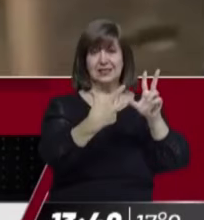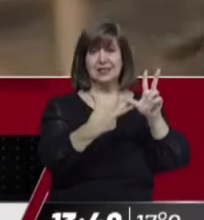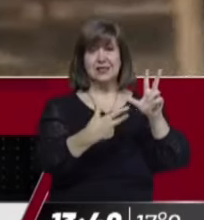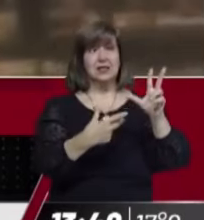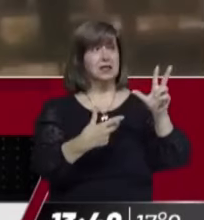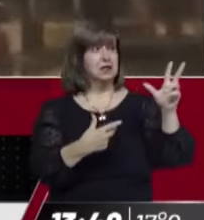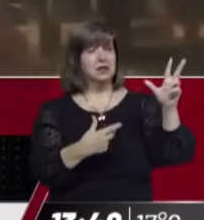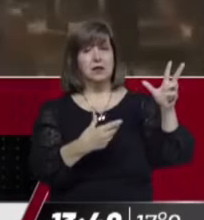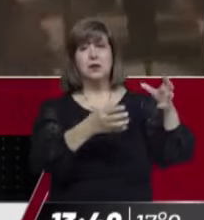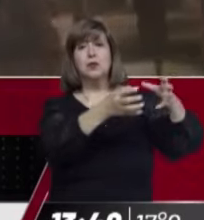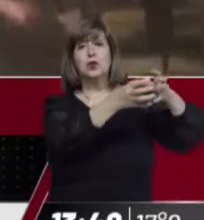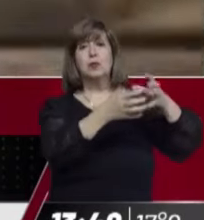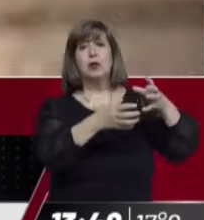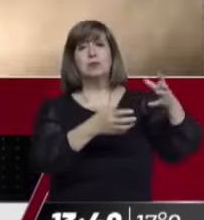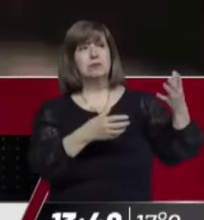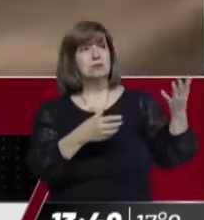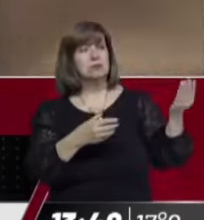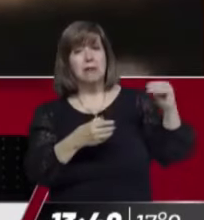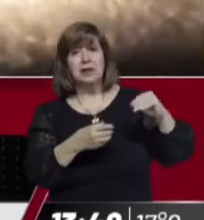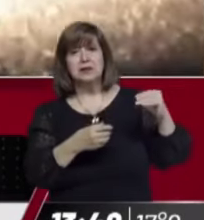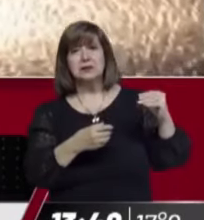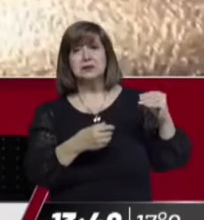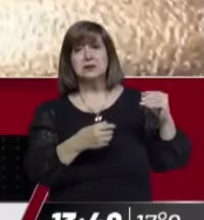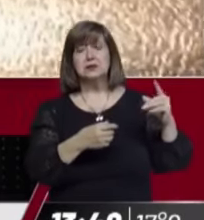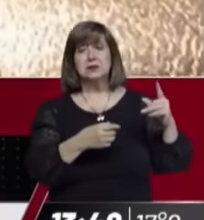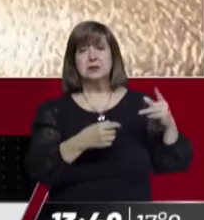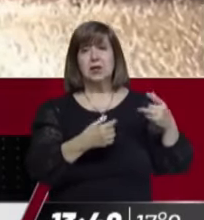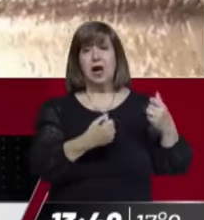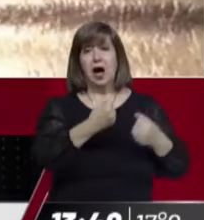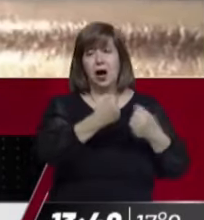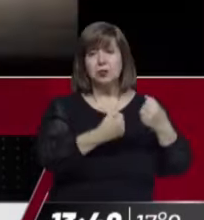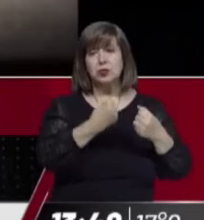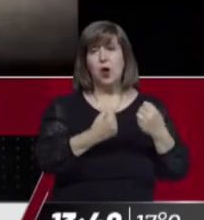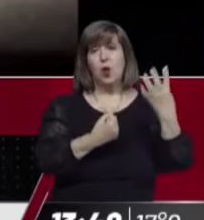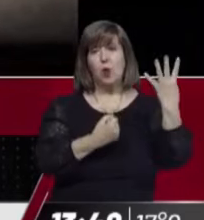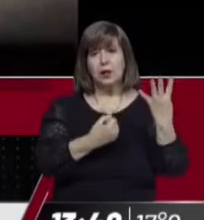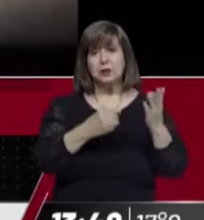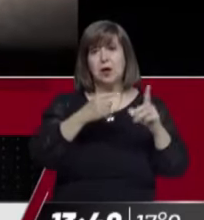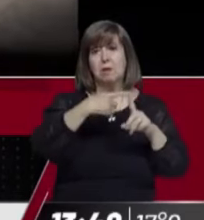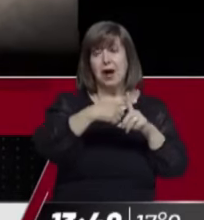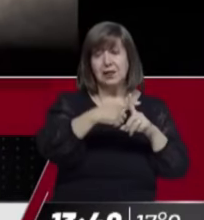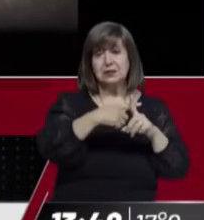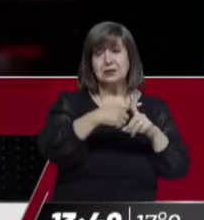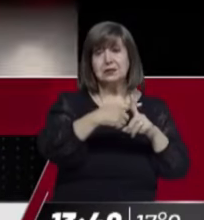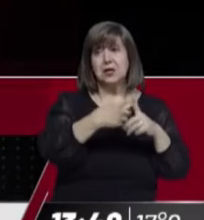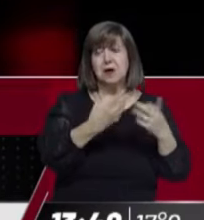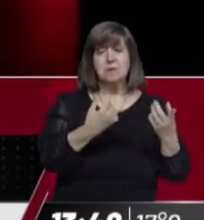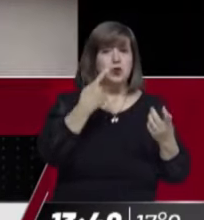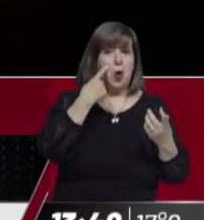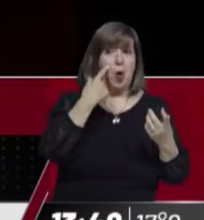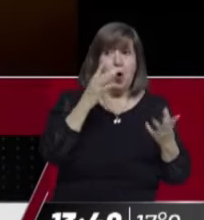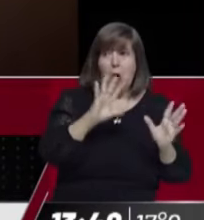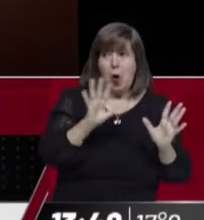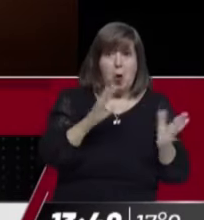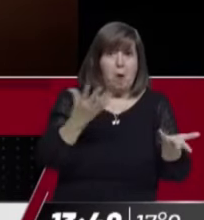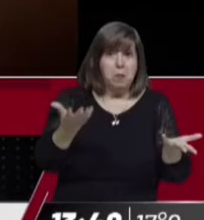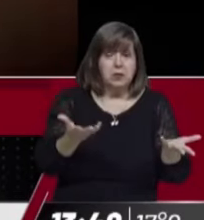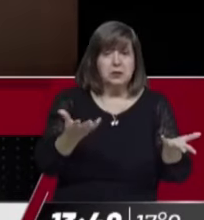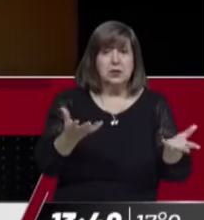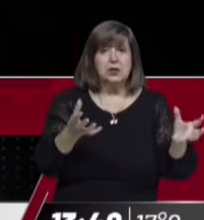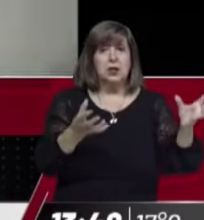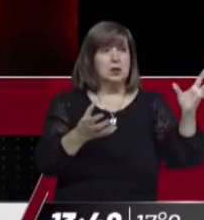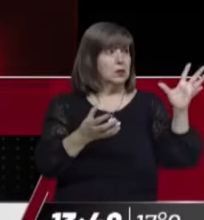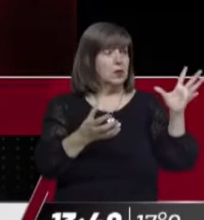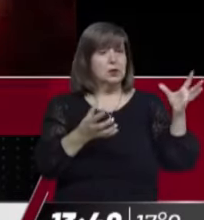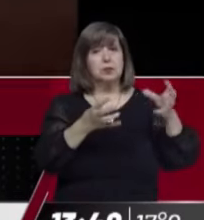nada No sé 5 minutos después llegó un auto se bajaron creo que cuatro flacos más que también no sé si los conocían a estos chicos y Se juntaron